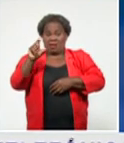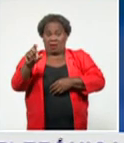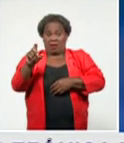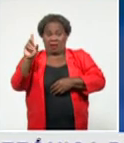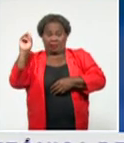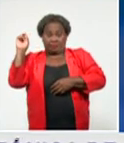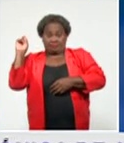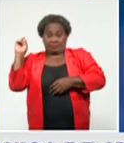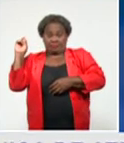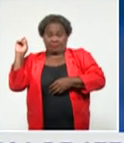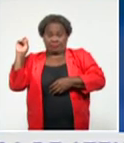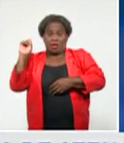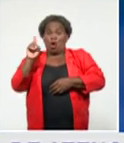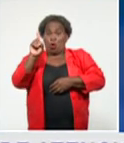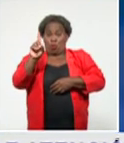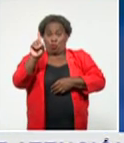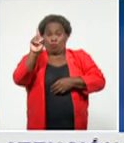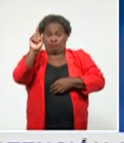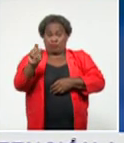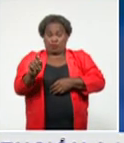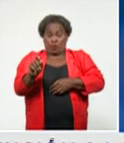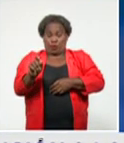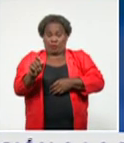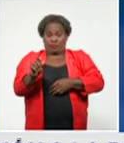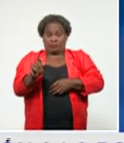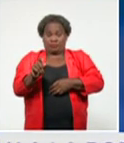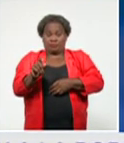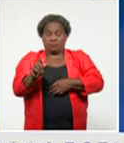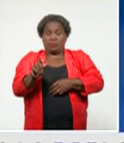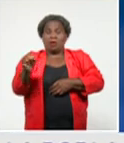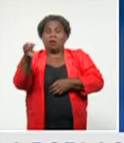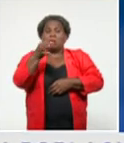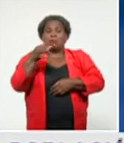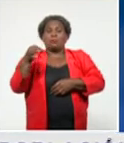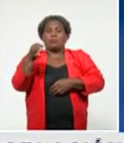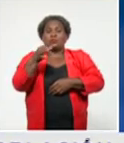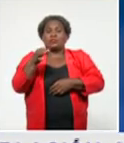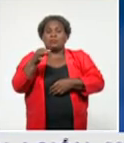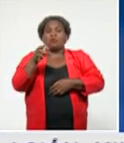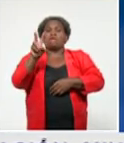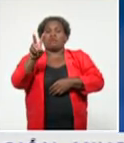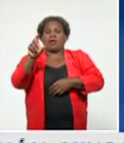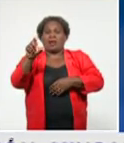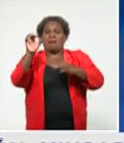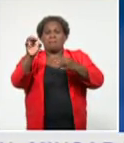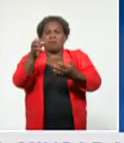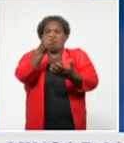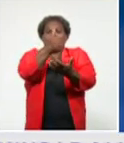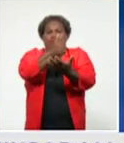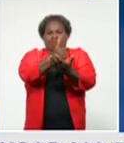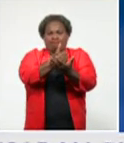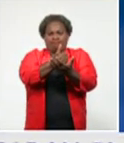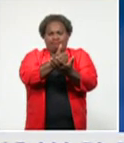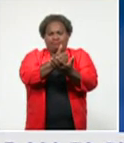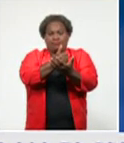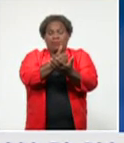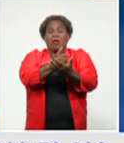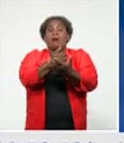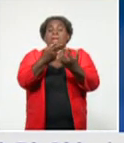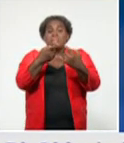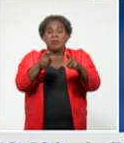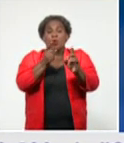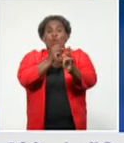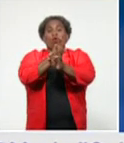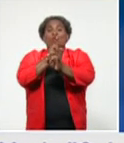la persona diagnosticada con la COVID es del municipio Santa Clara, aunque es contacto de un caso